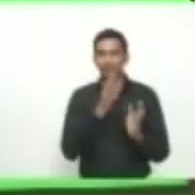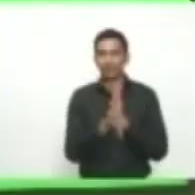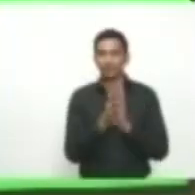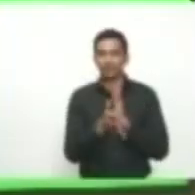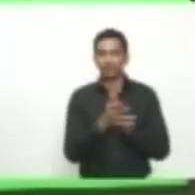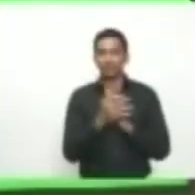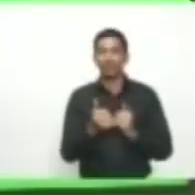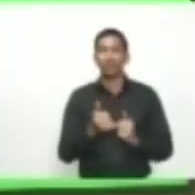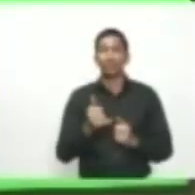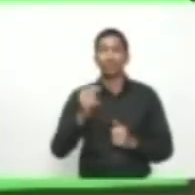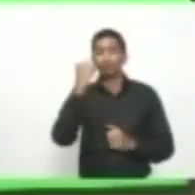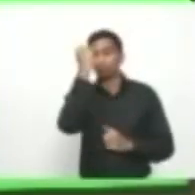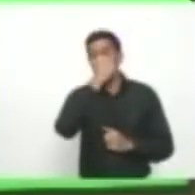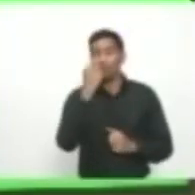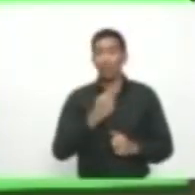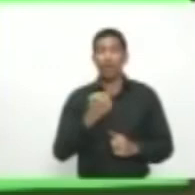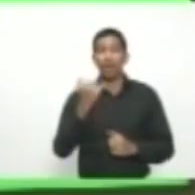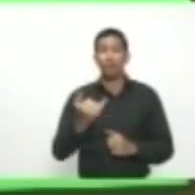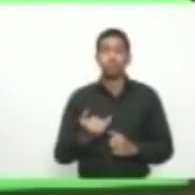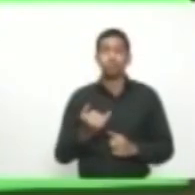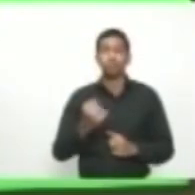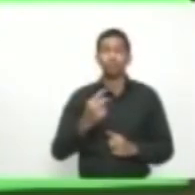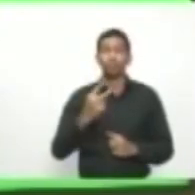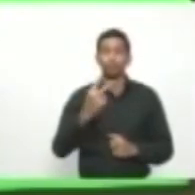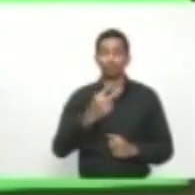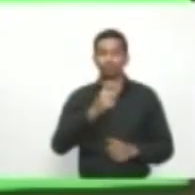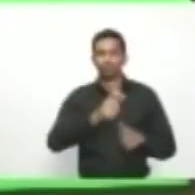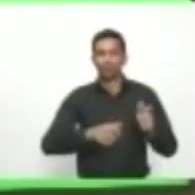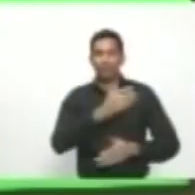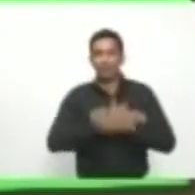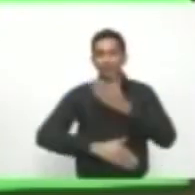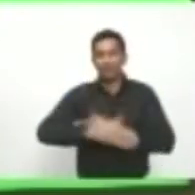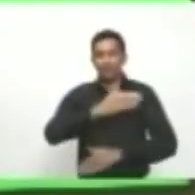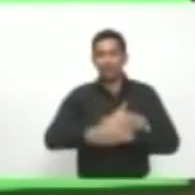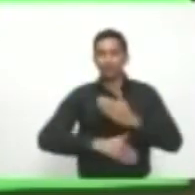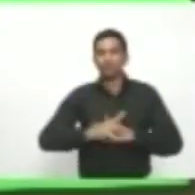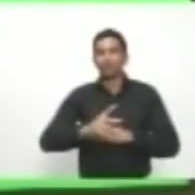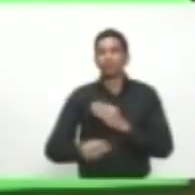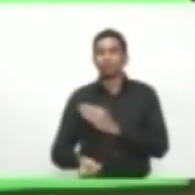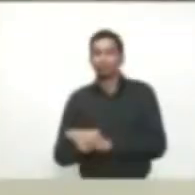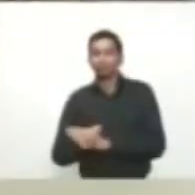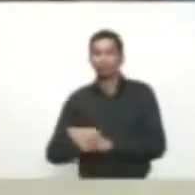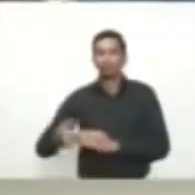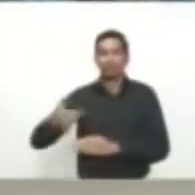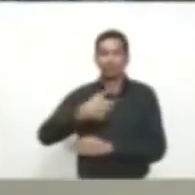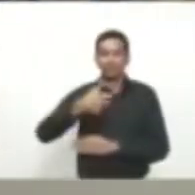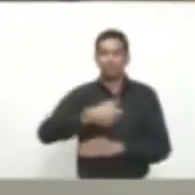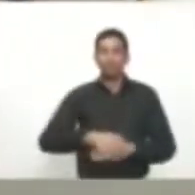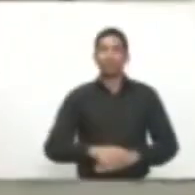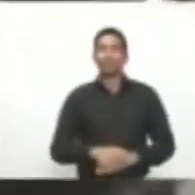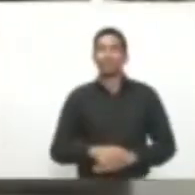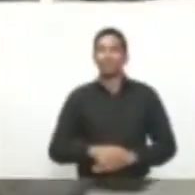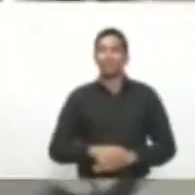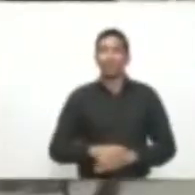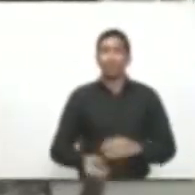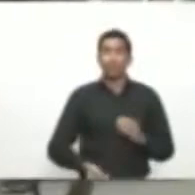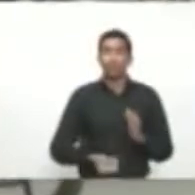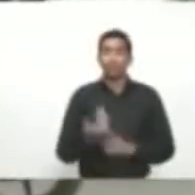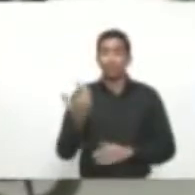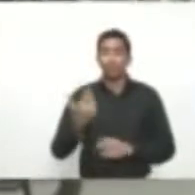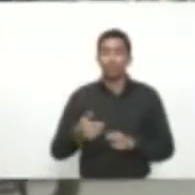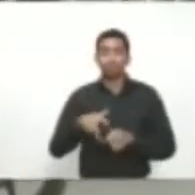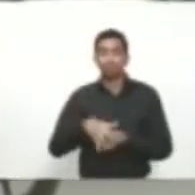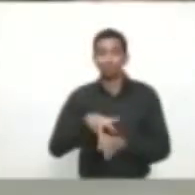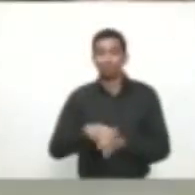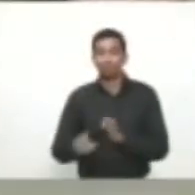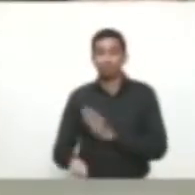porque dos heridos de gravedad dejó la incursión de sicarios en el sector de La Bonga. Una nueva incursión de sicarios en el barrio